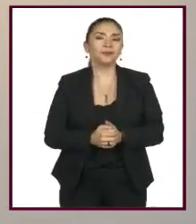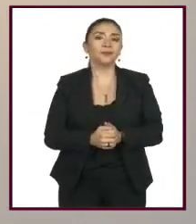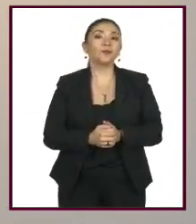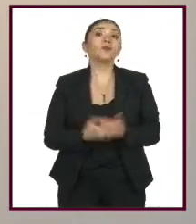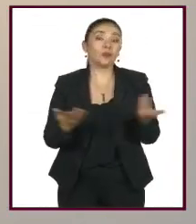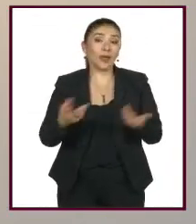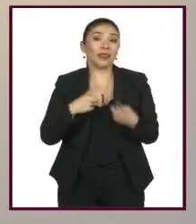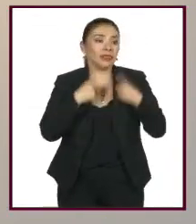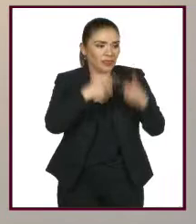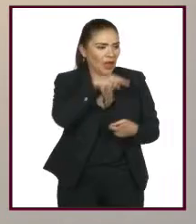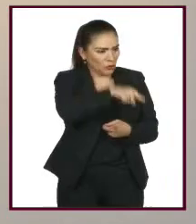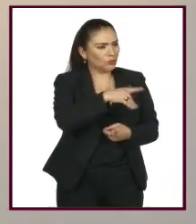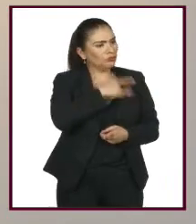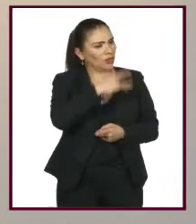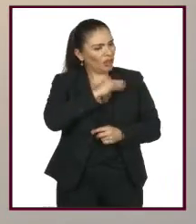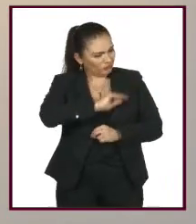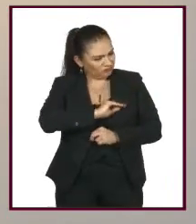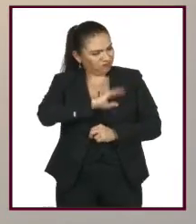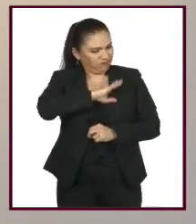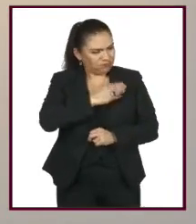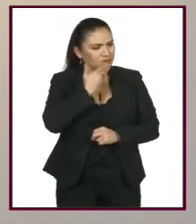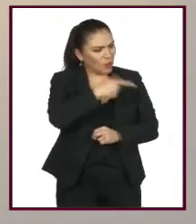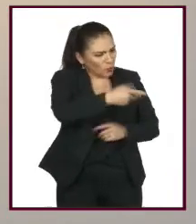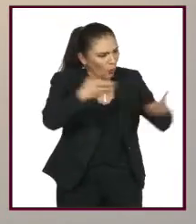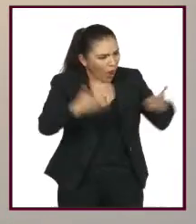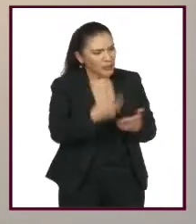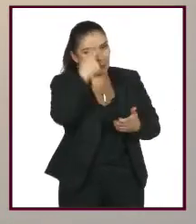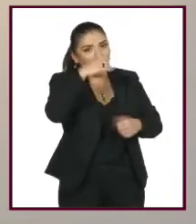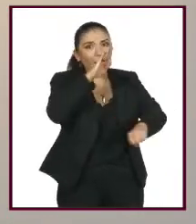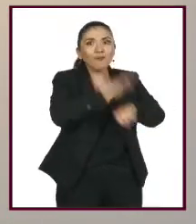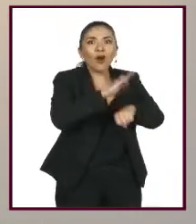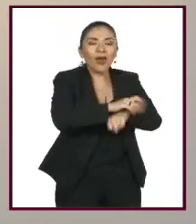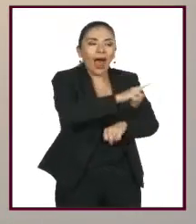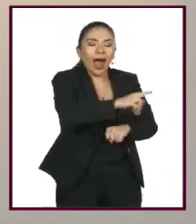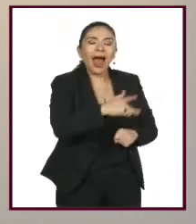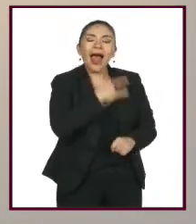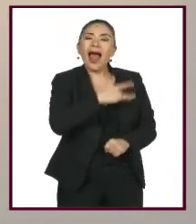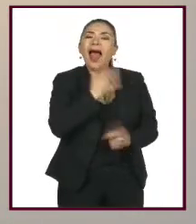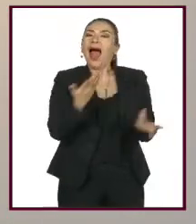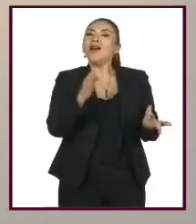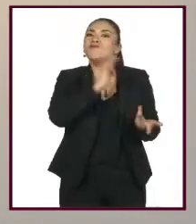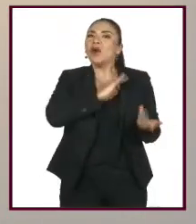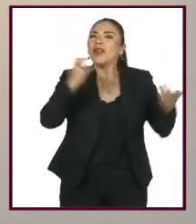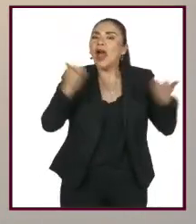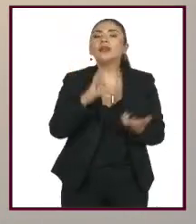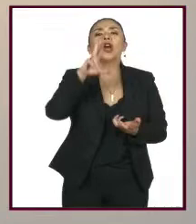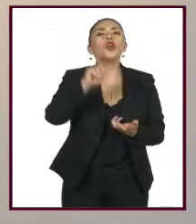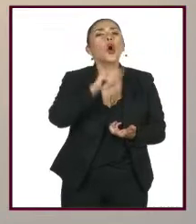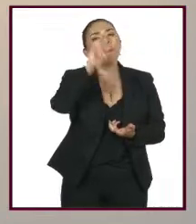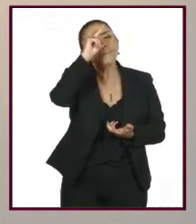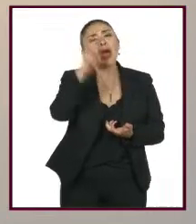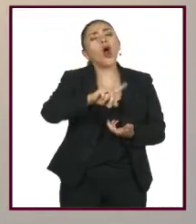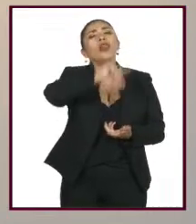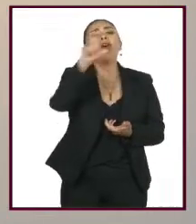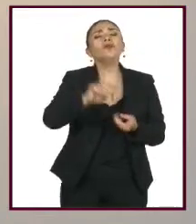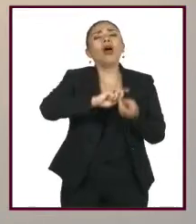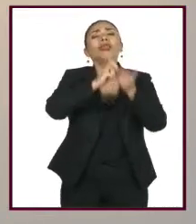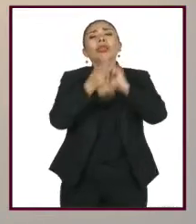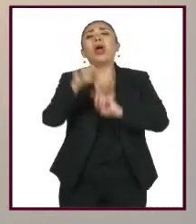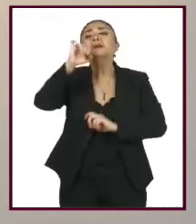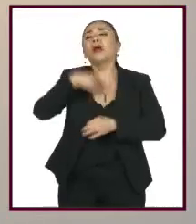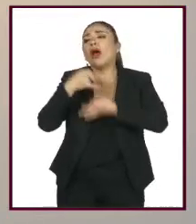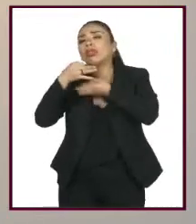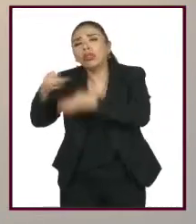autonomía y adecuada autoestima también es un factor protector para no desarrollar un trastorno por consumo. A